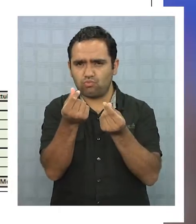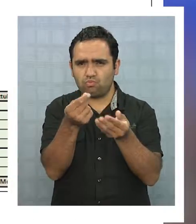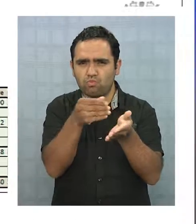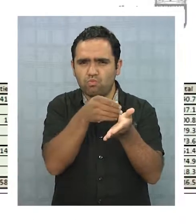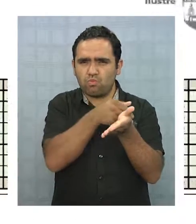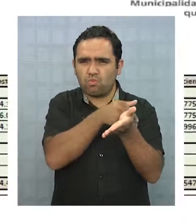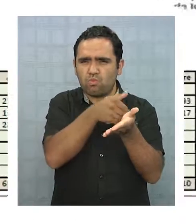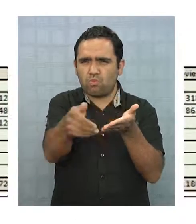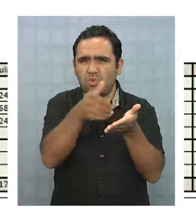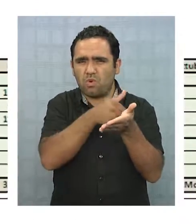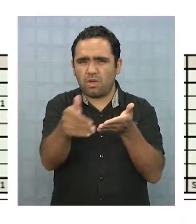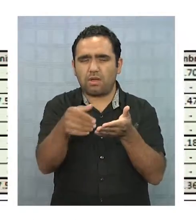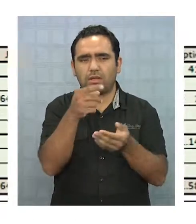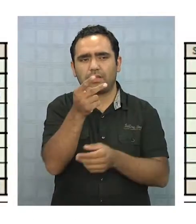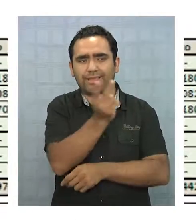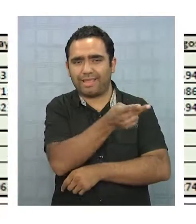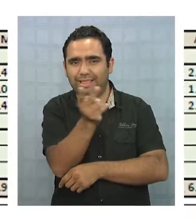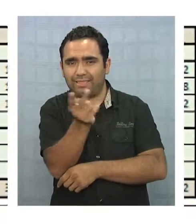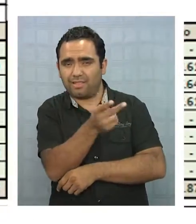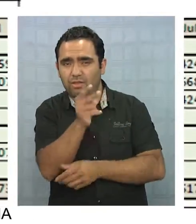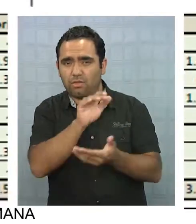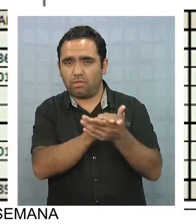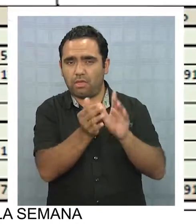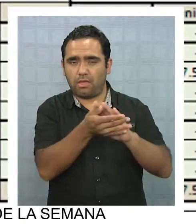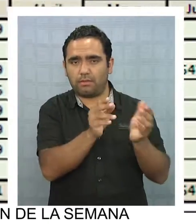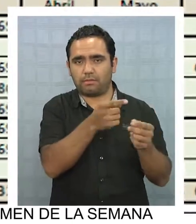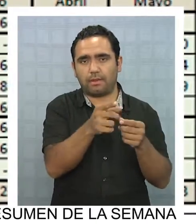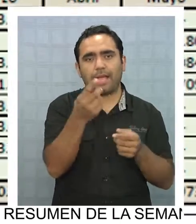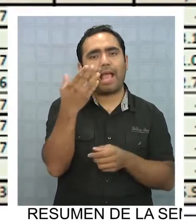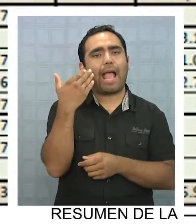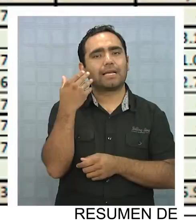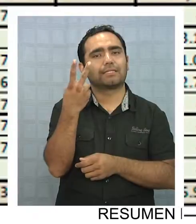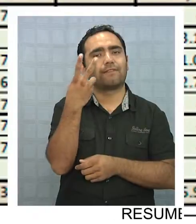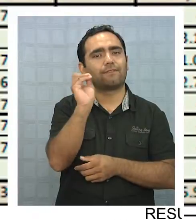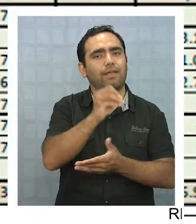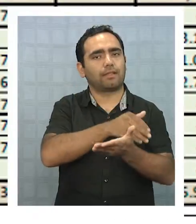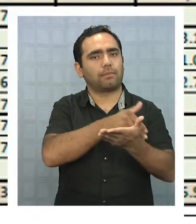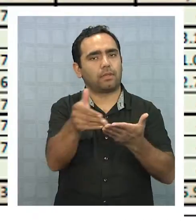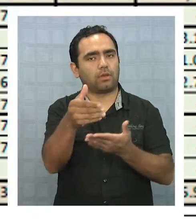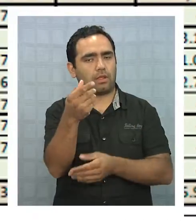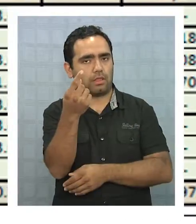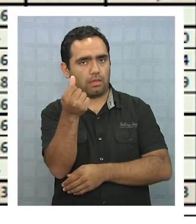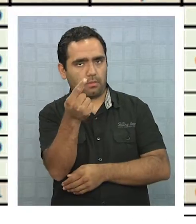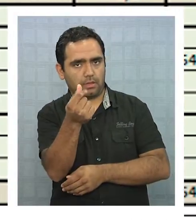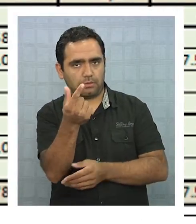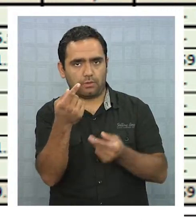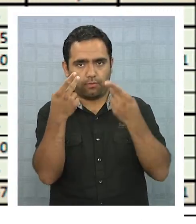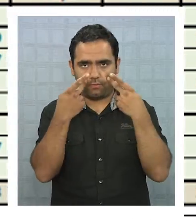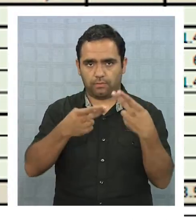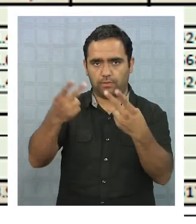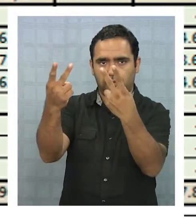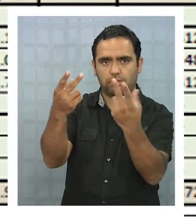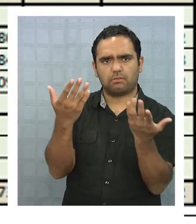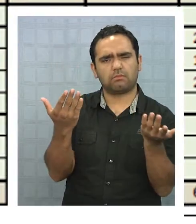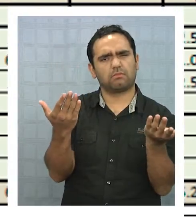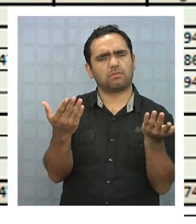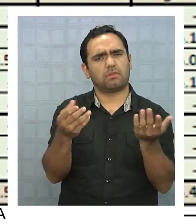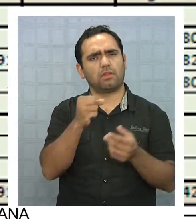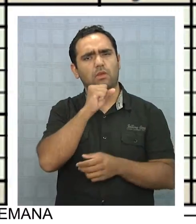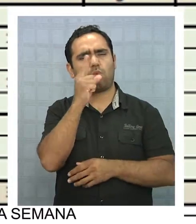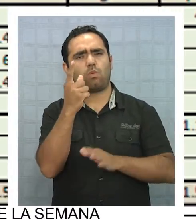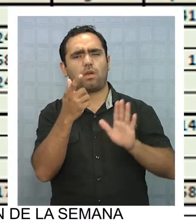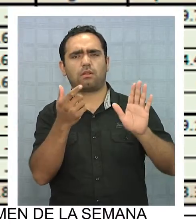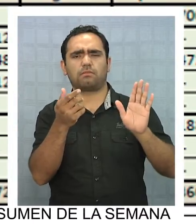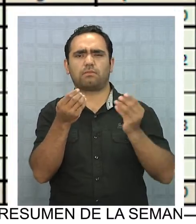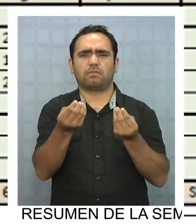estos concejales que entre los dos sobrepasan los 20 millones de pesos. Entonces, ¿qué fue de la promesa de